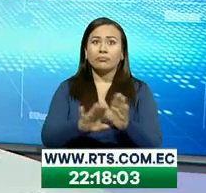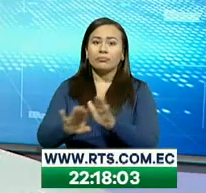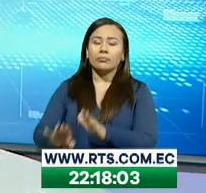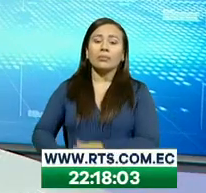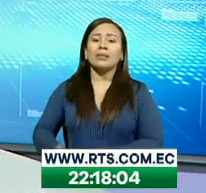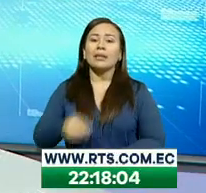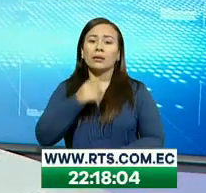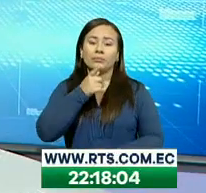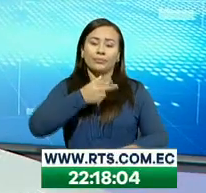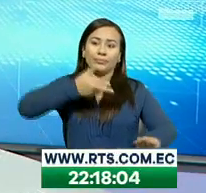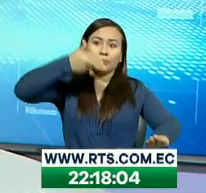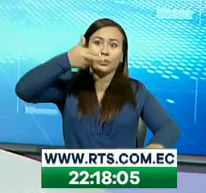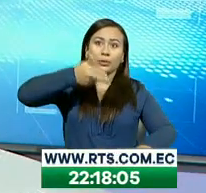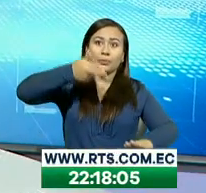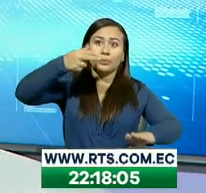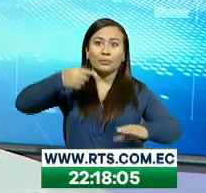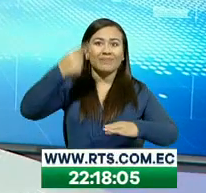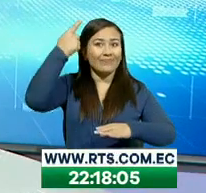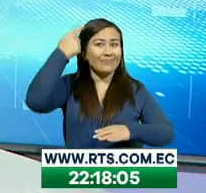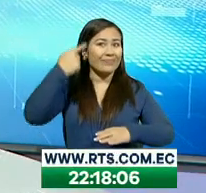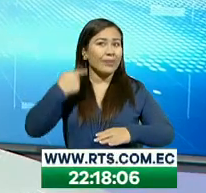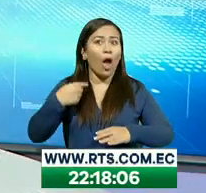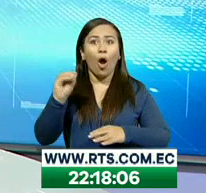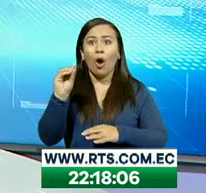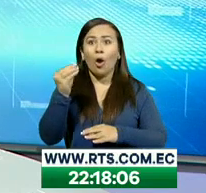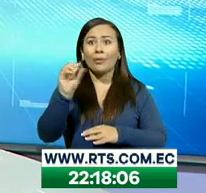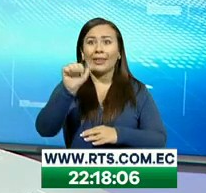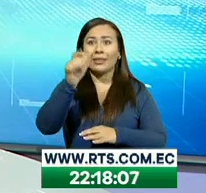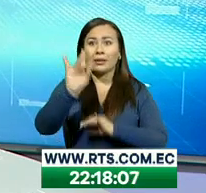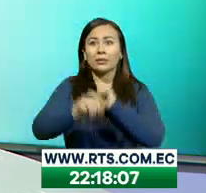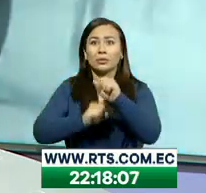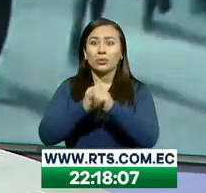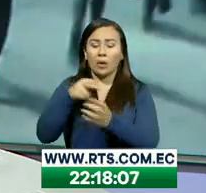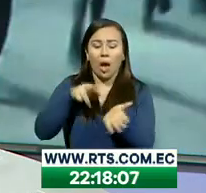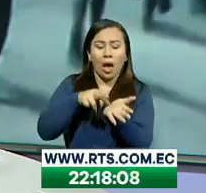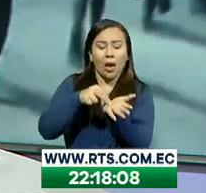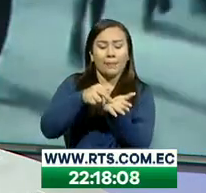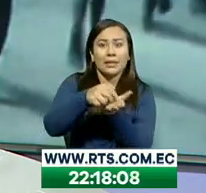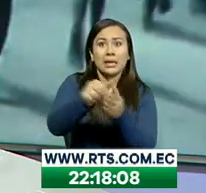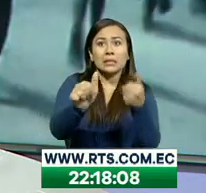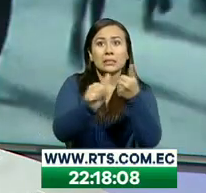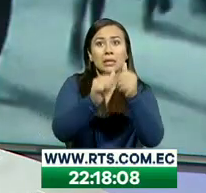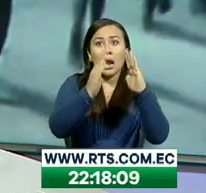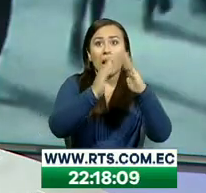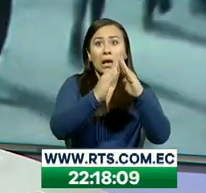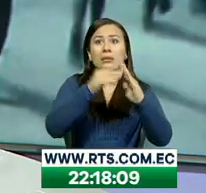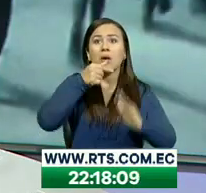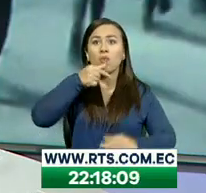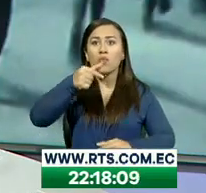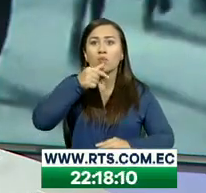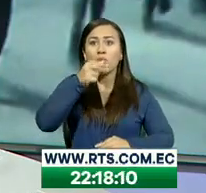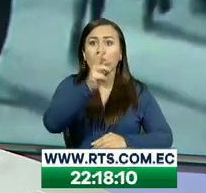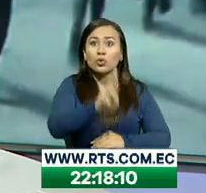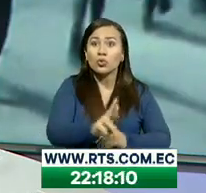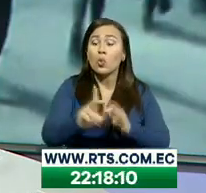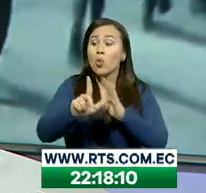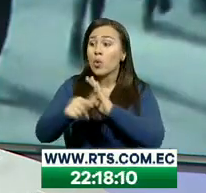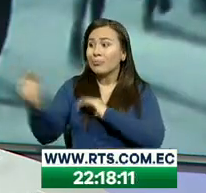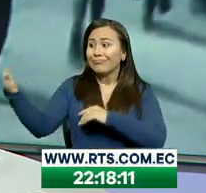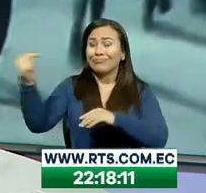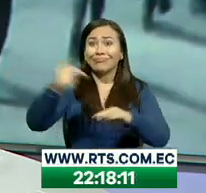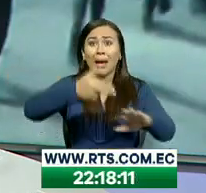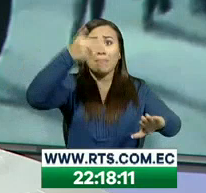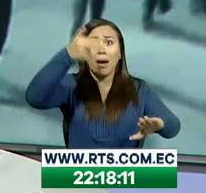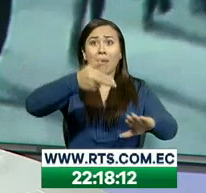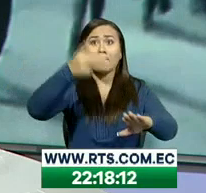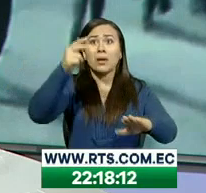Asesinan con dos impactos de bala a un joven de 18 años mientras caminaba cerca de su domicilio en el Guasmo Sur. Minutos después del crimen,